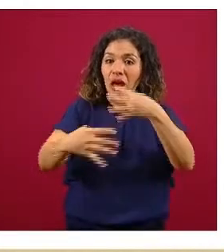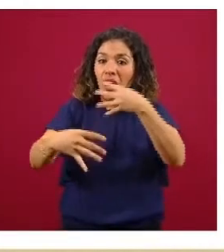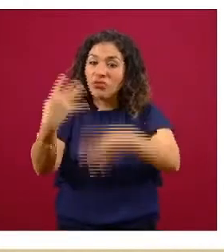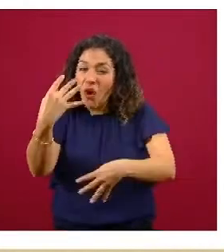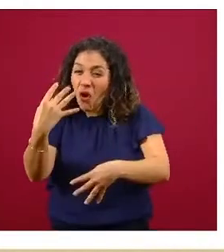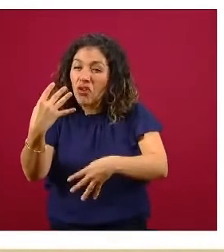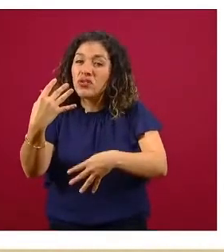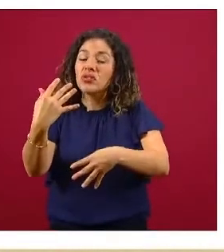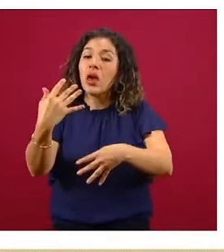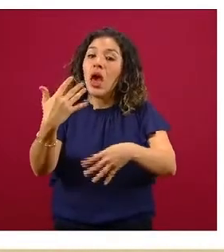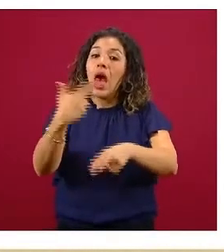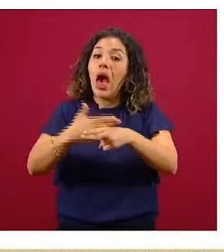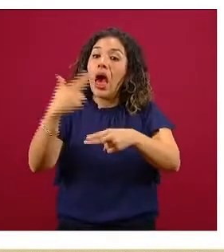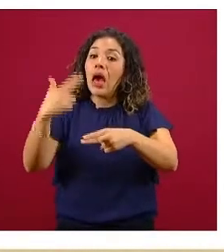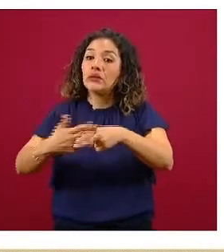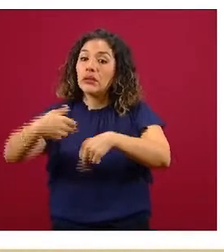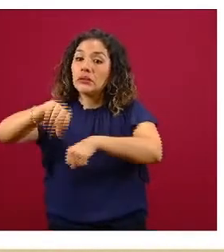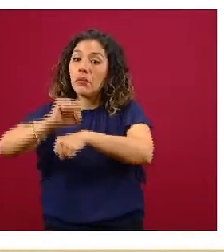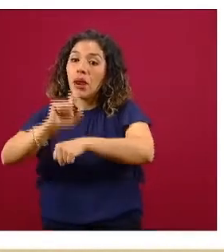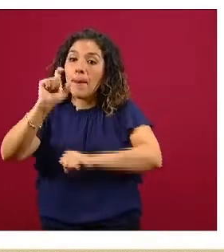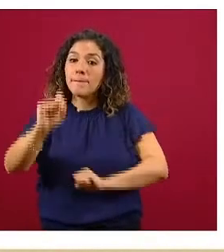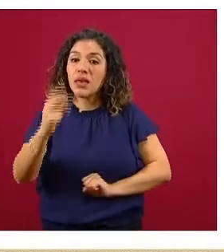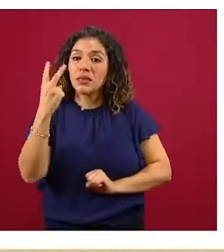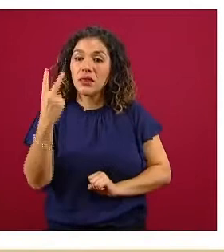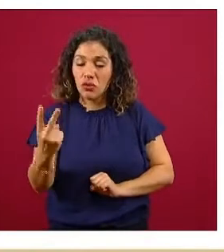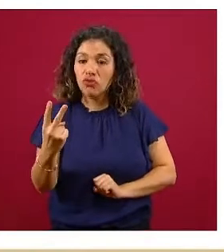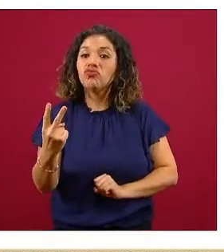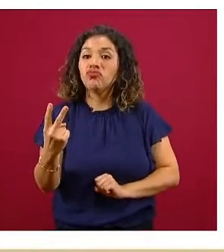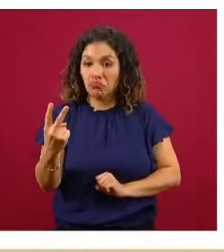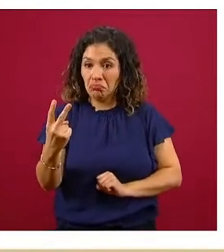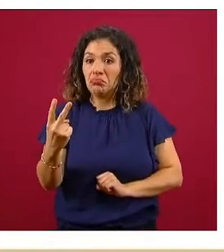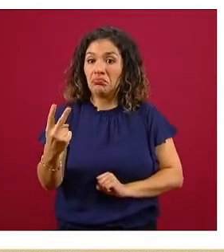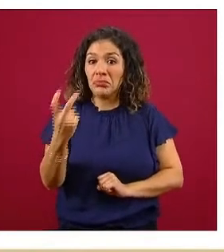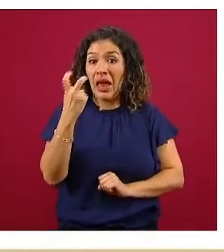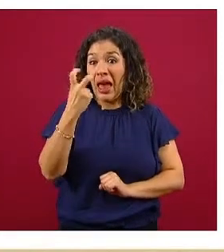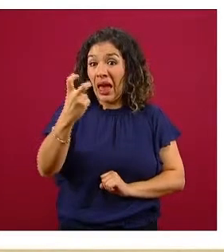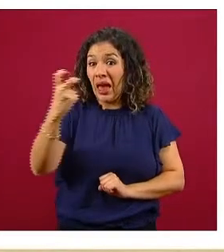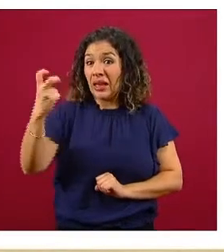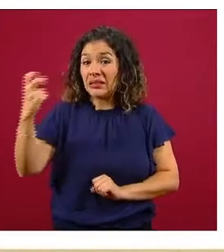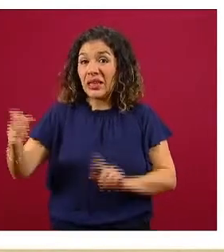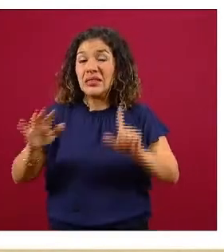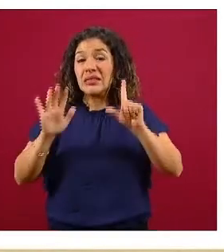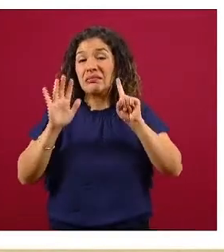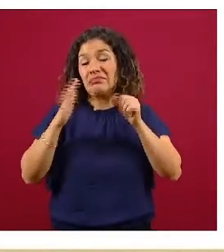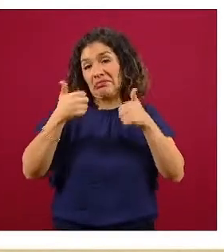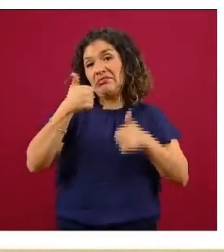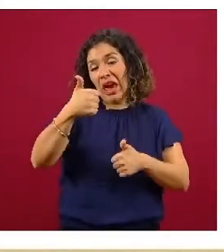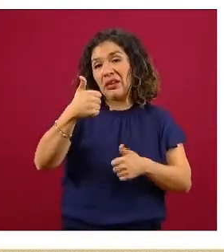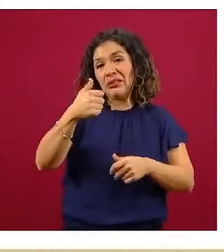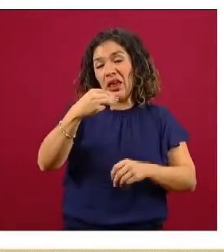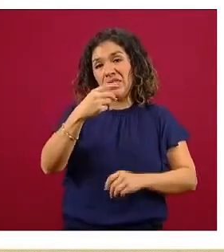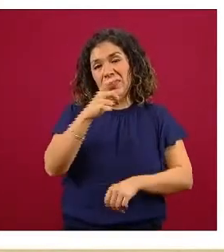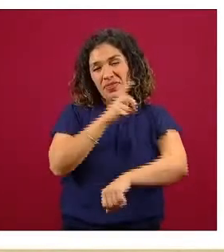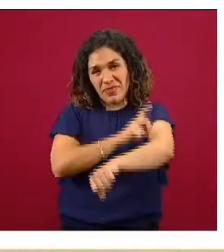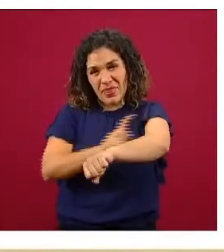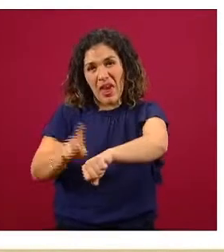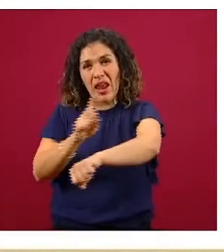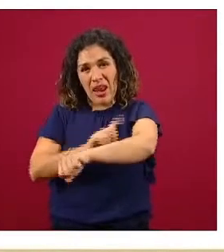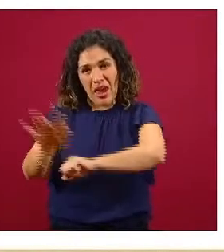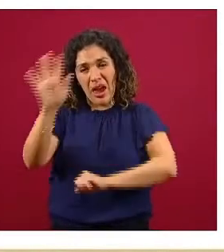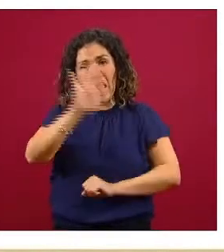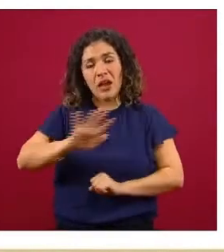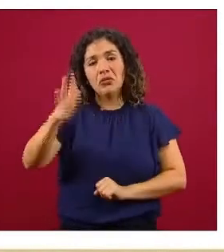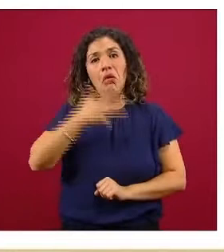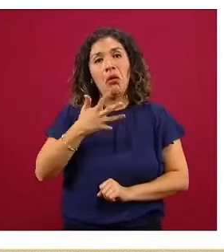y prácticamente hasta la semana 22, al menos estas 6 demarcaciones territoriales tuvieron una